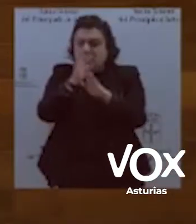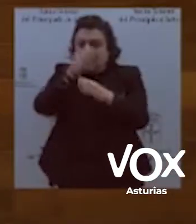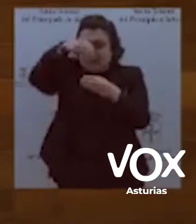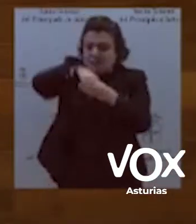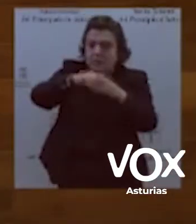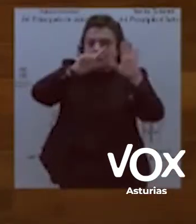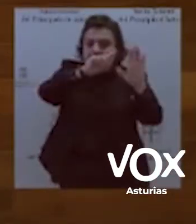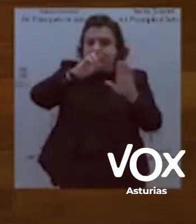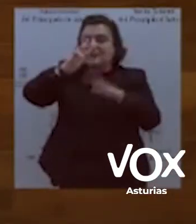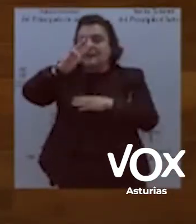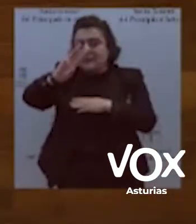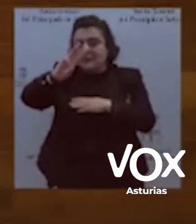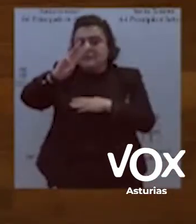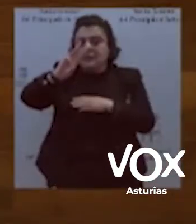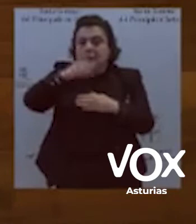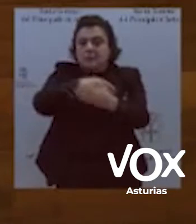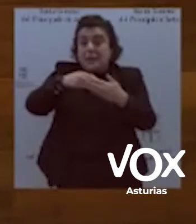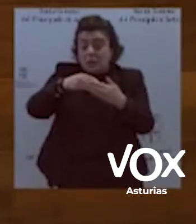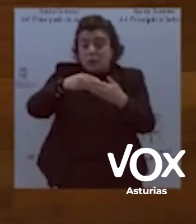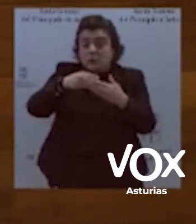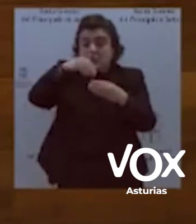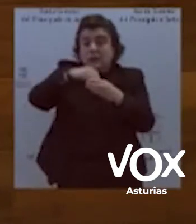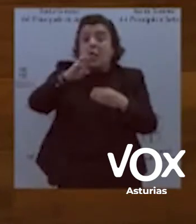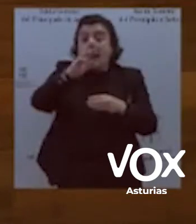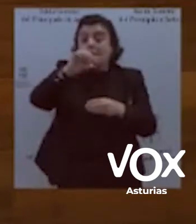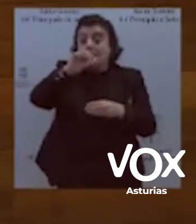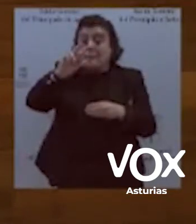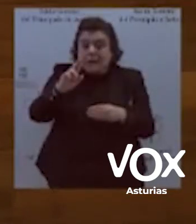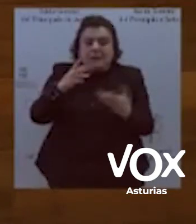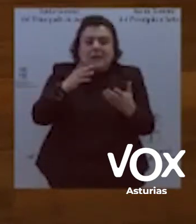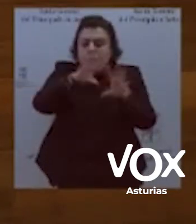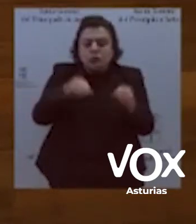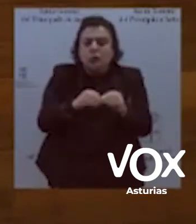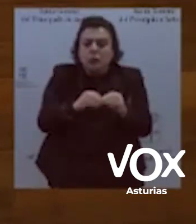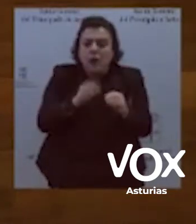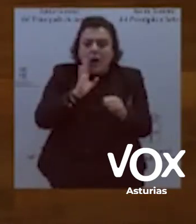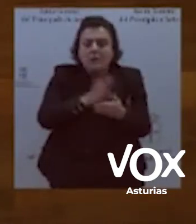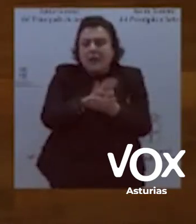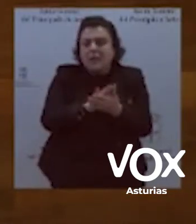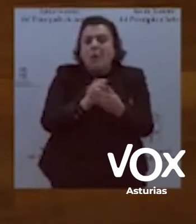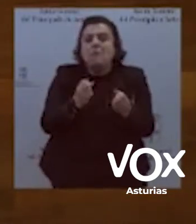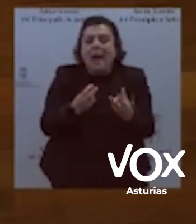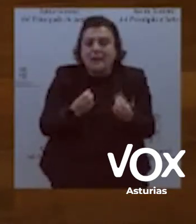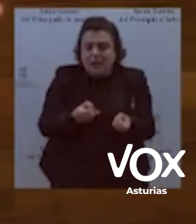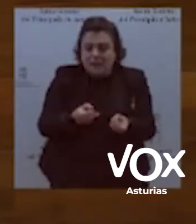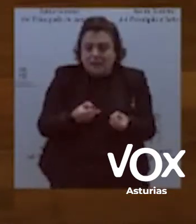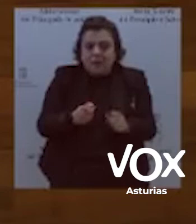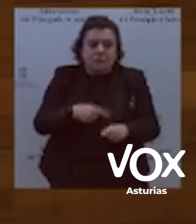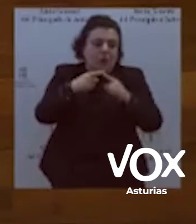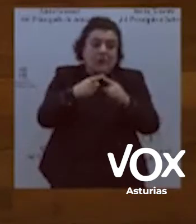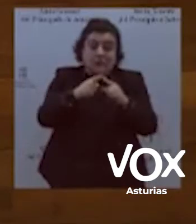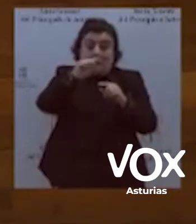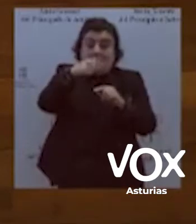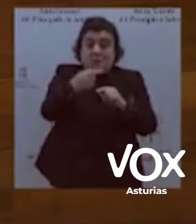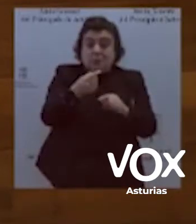¿Y todo para qué, señorías? ¿Para qué? Para que no den la cara por los trabajadores. Sí, no van a dar la cara